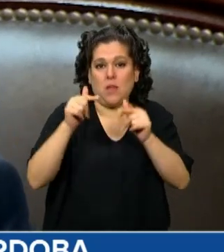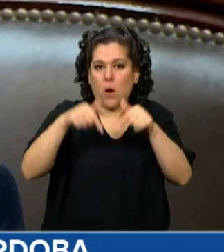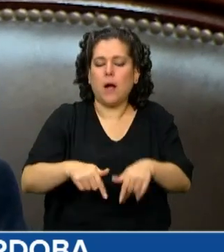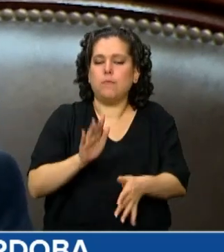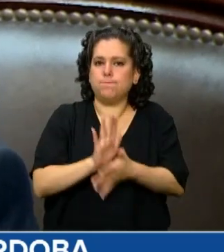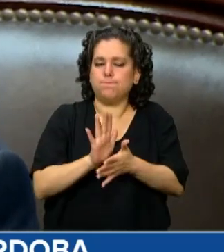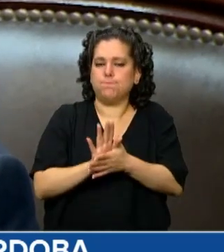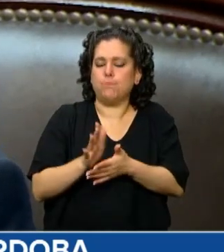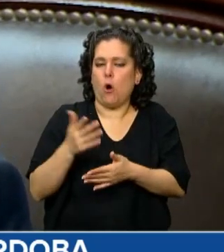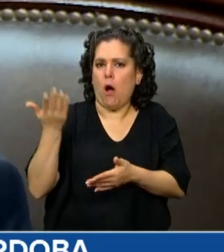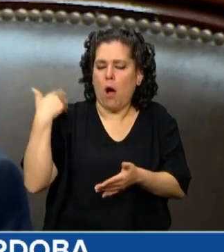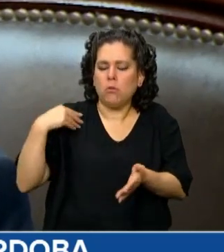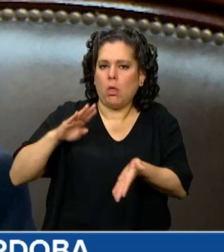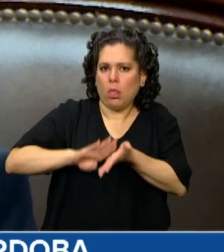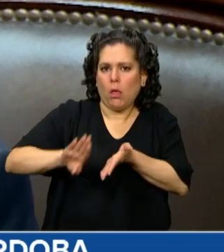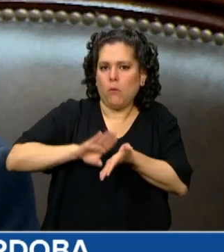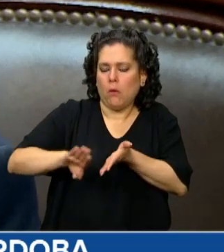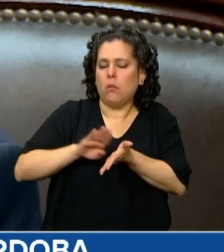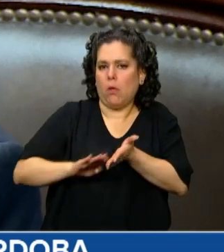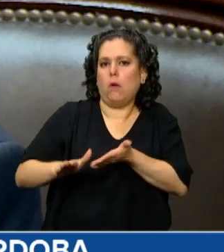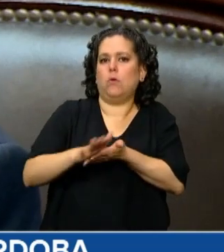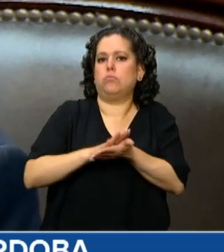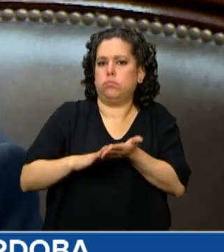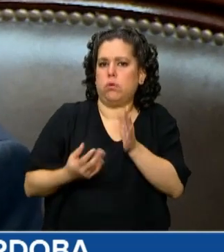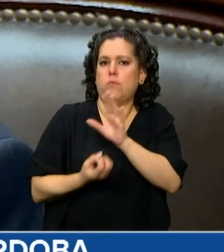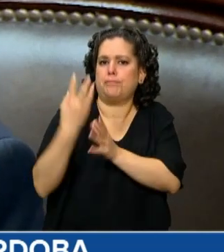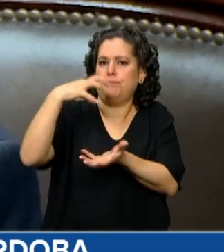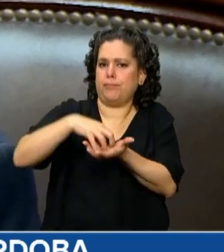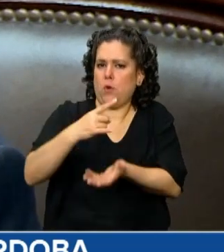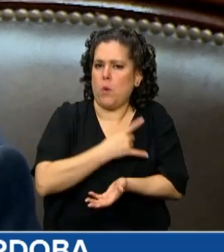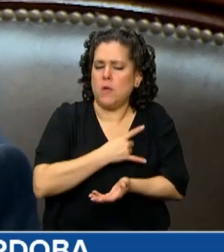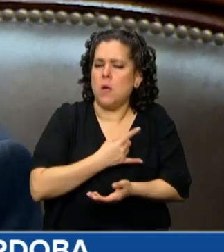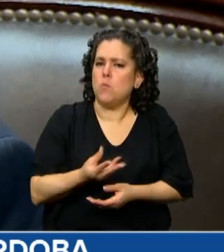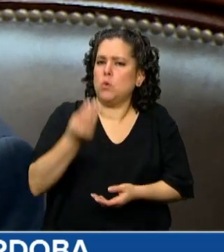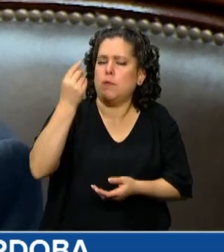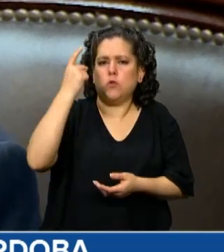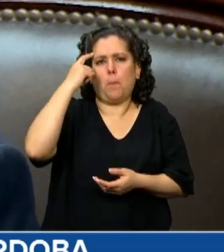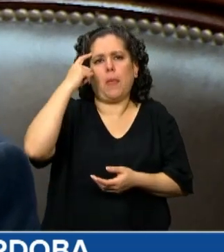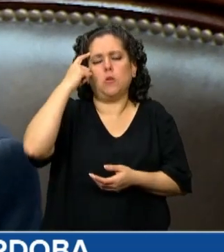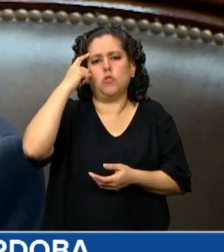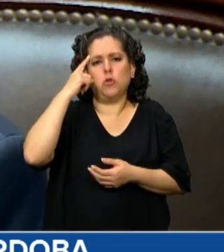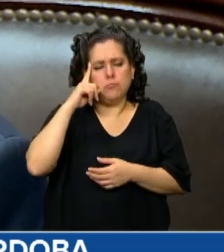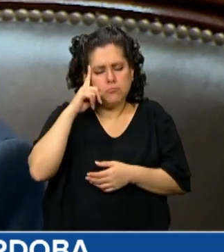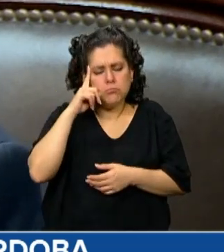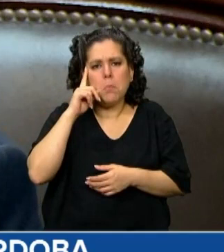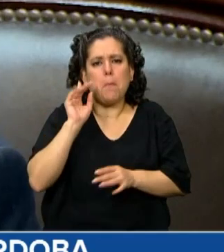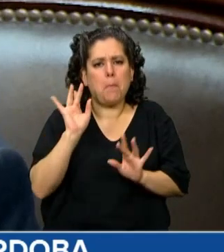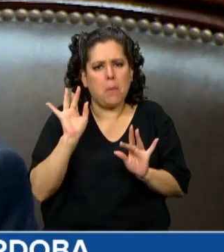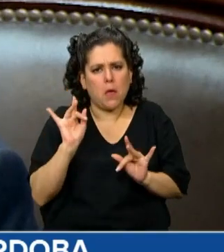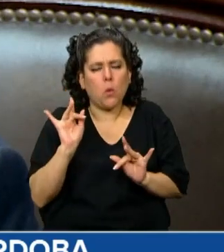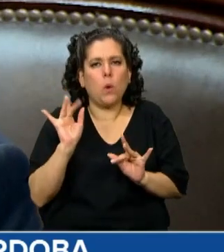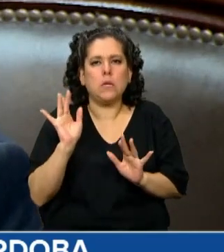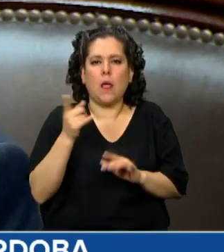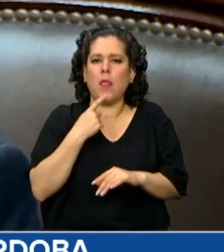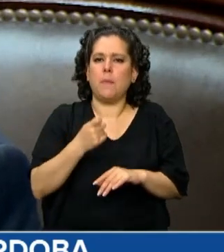reparación histórica. Me cuesta, muchas veces me detengo a pensar, me cuesta